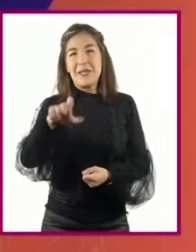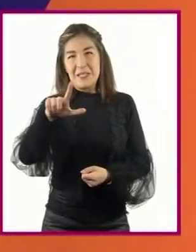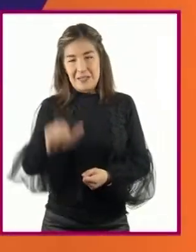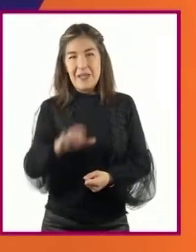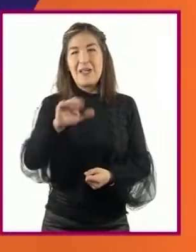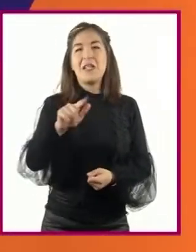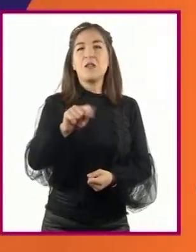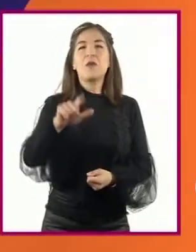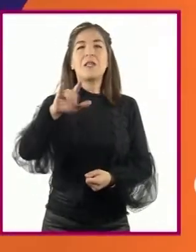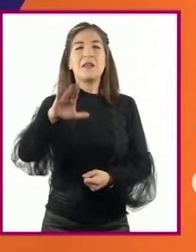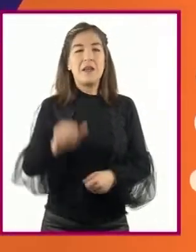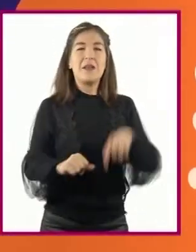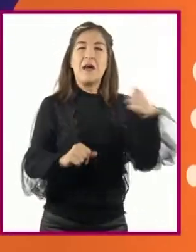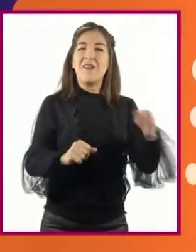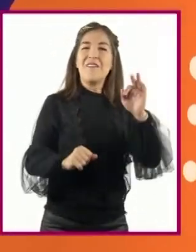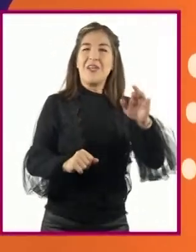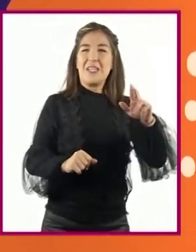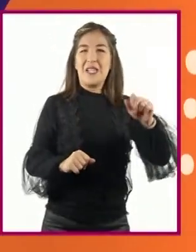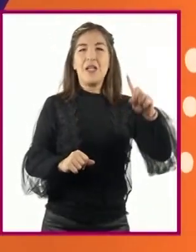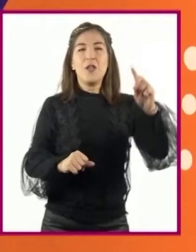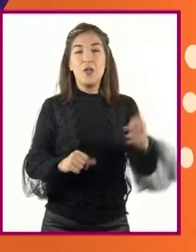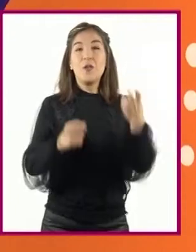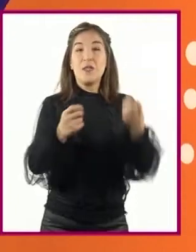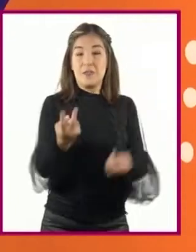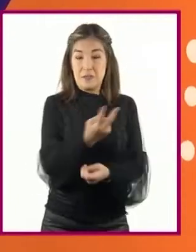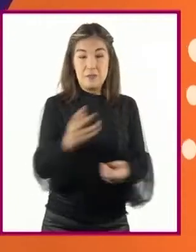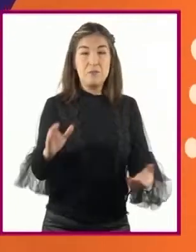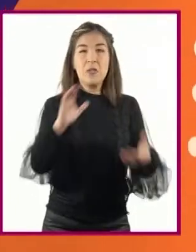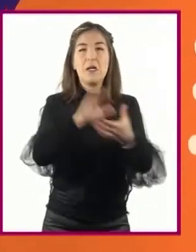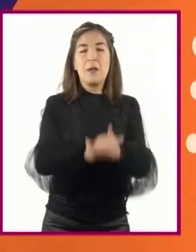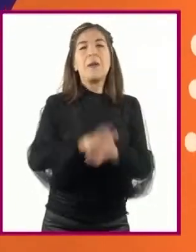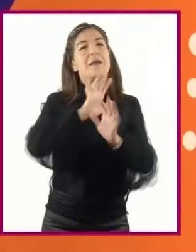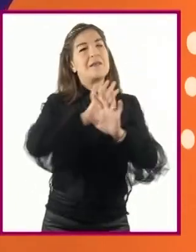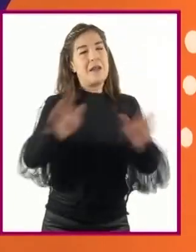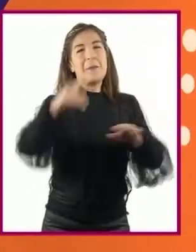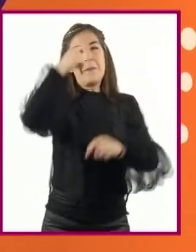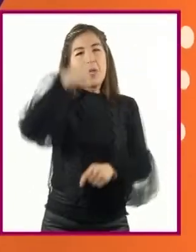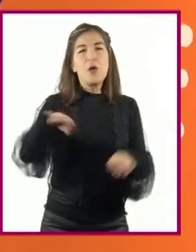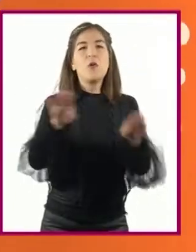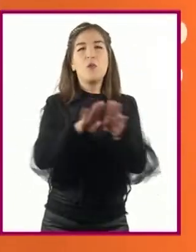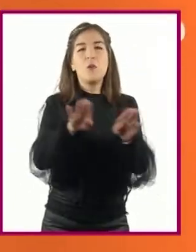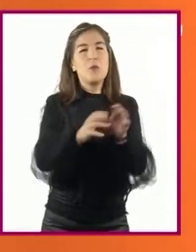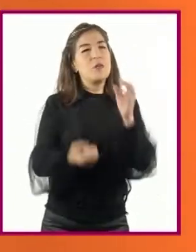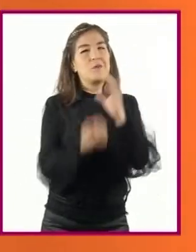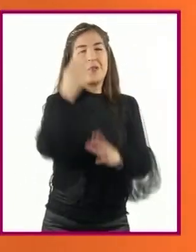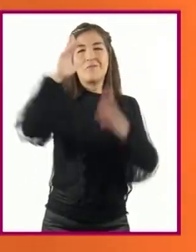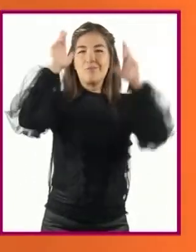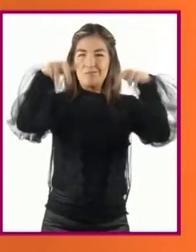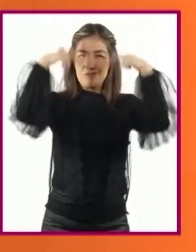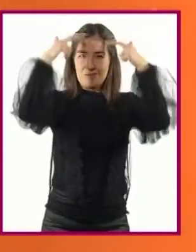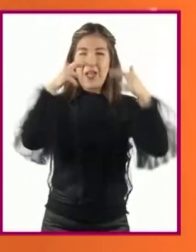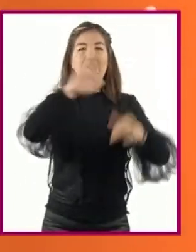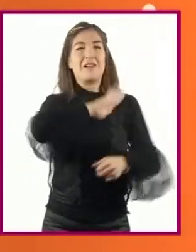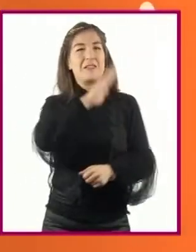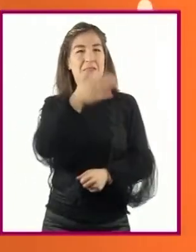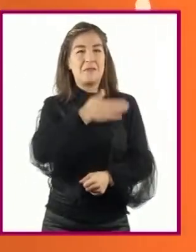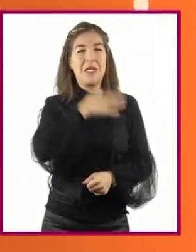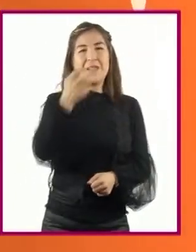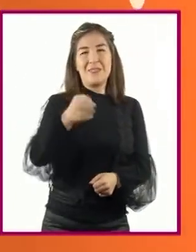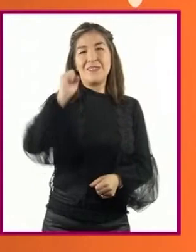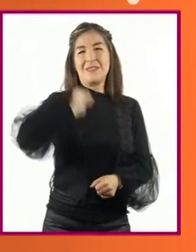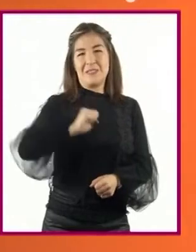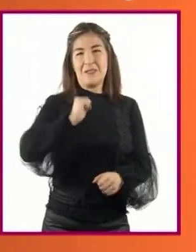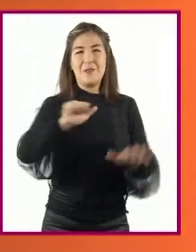pues fortificó al país y sentó las bases para convertirse en el Imperio Español durante el siglo